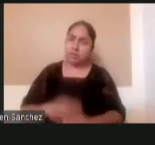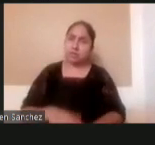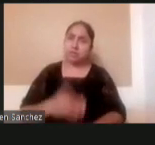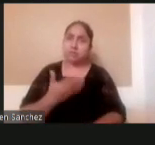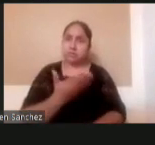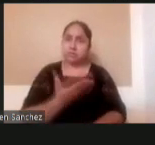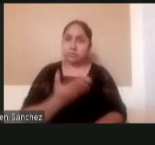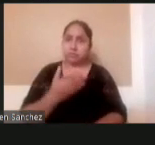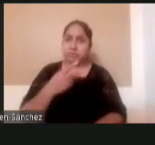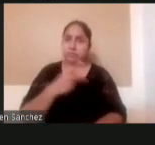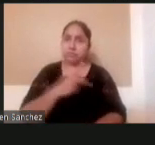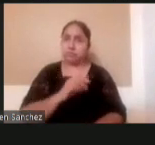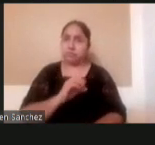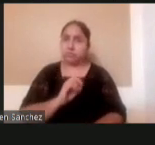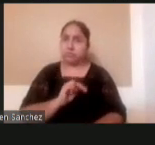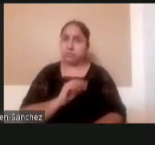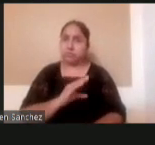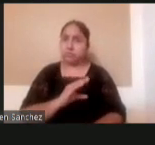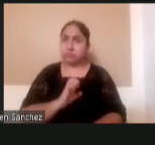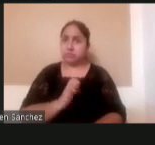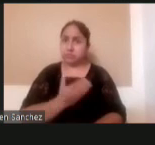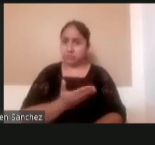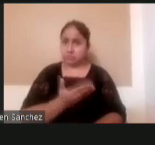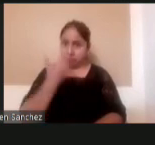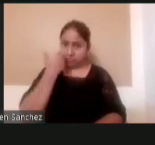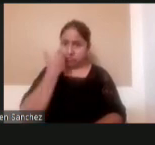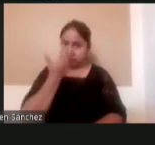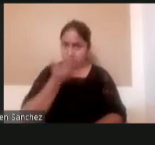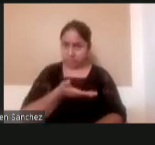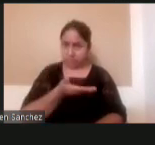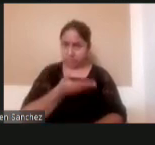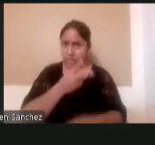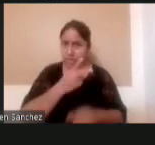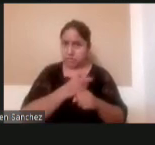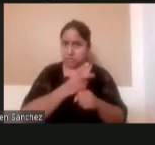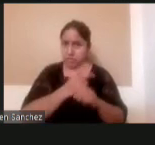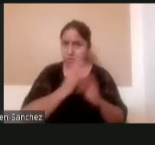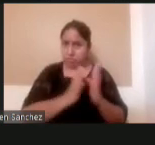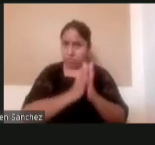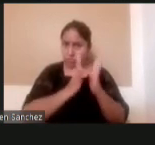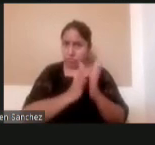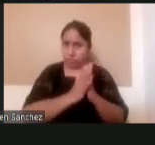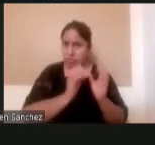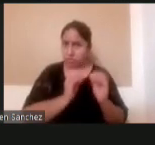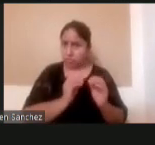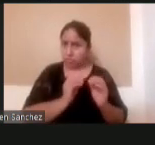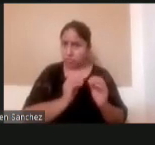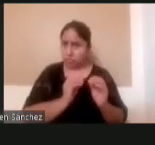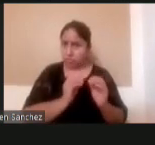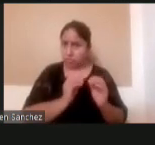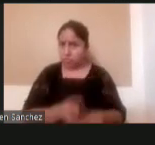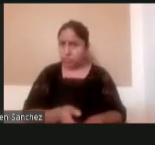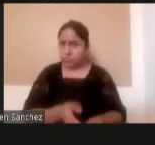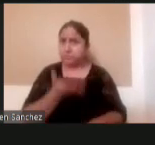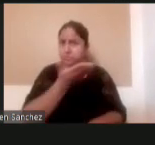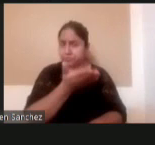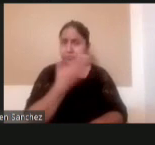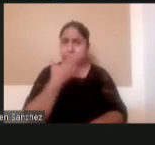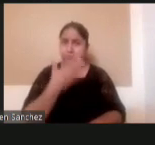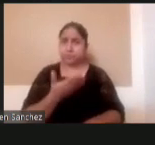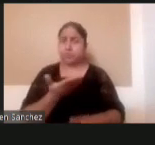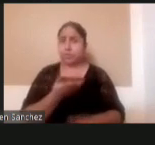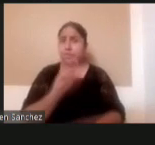Ponce Torres, ¿quiere por alusión o en su segunda participación? Por alusión. Bueno, lo escuchamos por alusión. Tiene